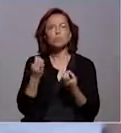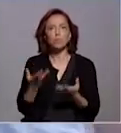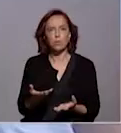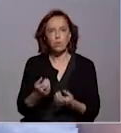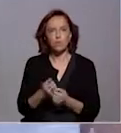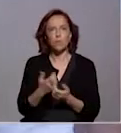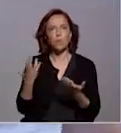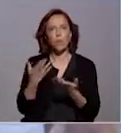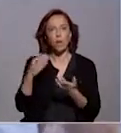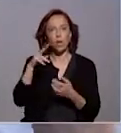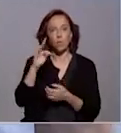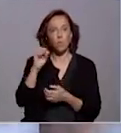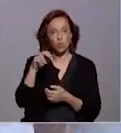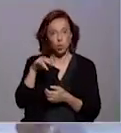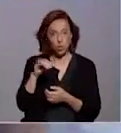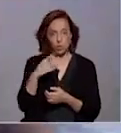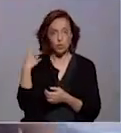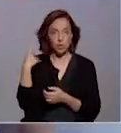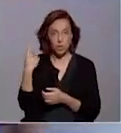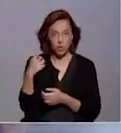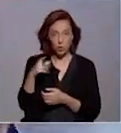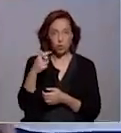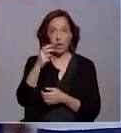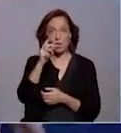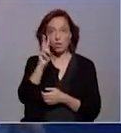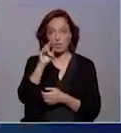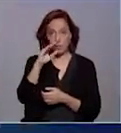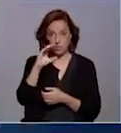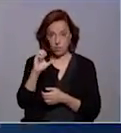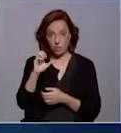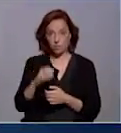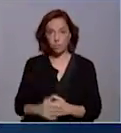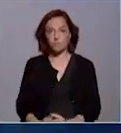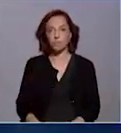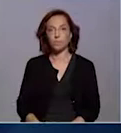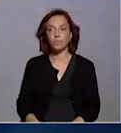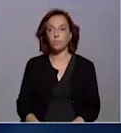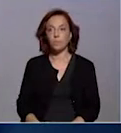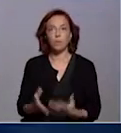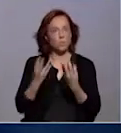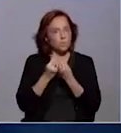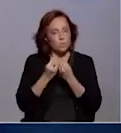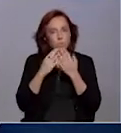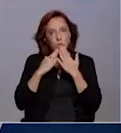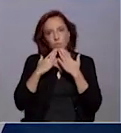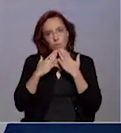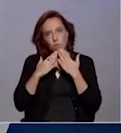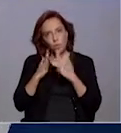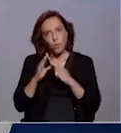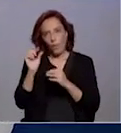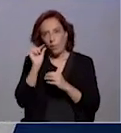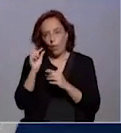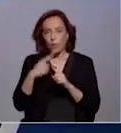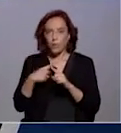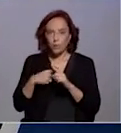recibe a federico muttoni director de advice bueno son muchas preguntas federico para en pocos minutos